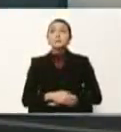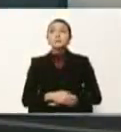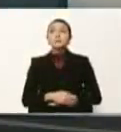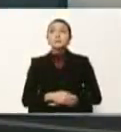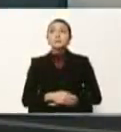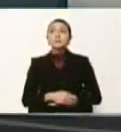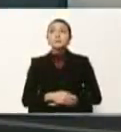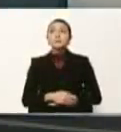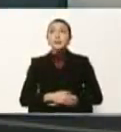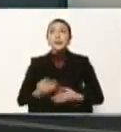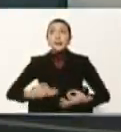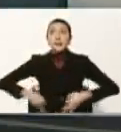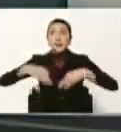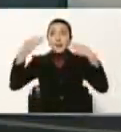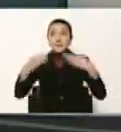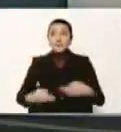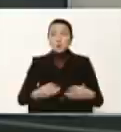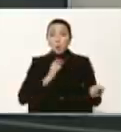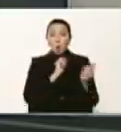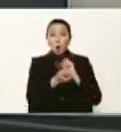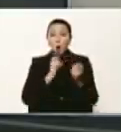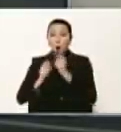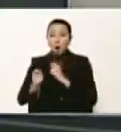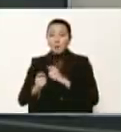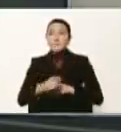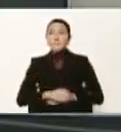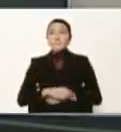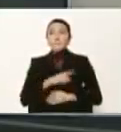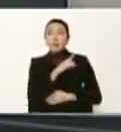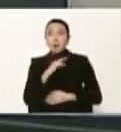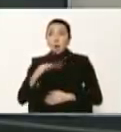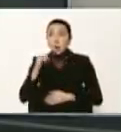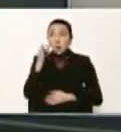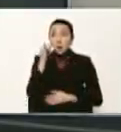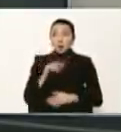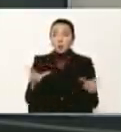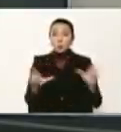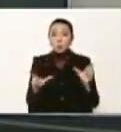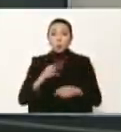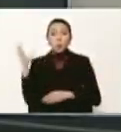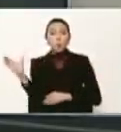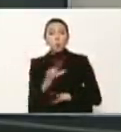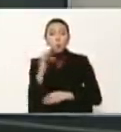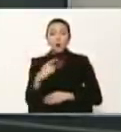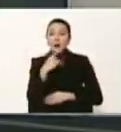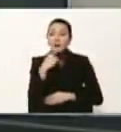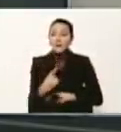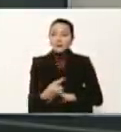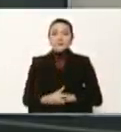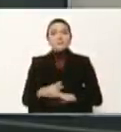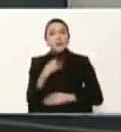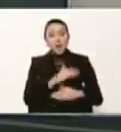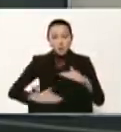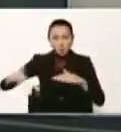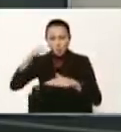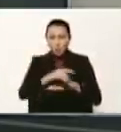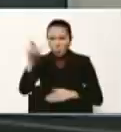confirmó en una entrevista a un medio colombiano que el más alto funcionario de la inteligencia